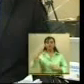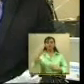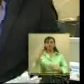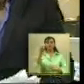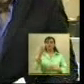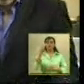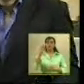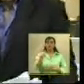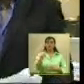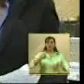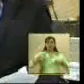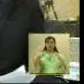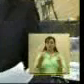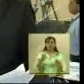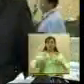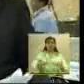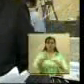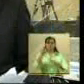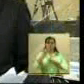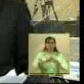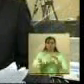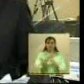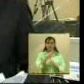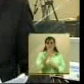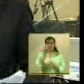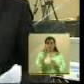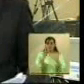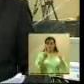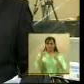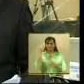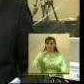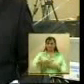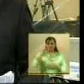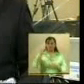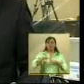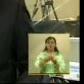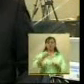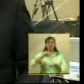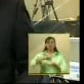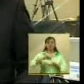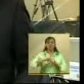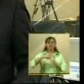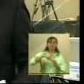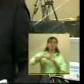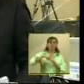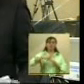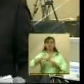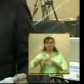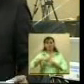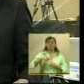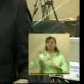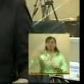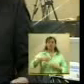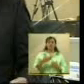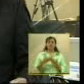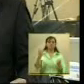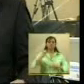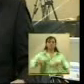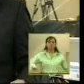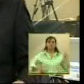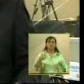que vivir durante 20 años, 4 meses y 27 días hasta el día de hoy como ciudadanos a medias. En estas circunstancias no